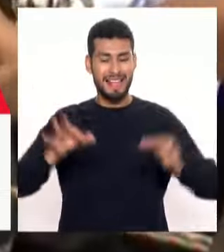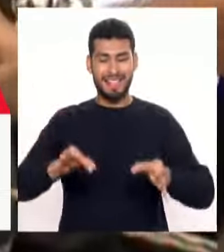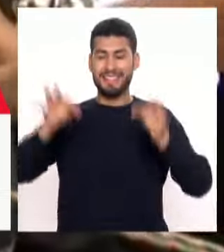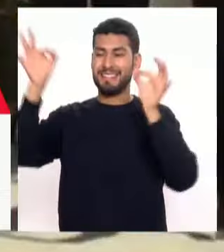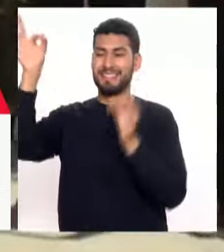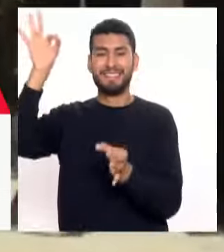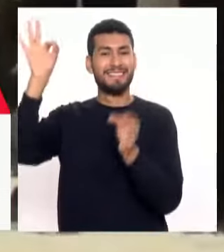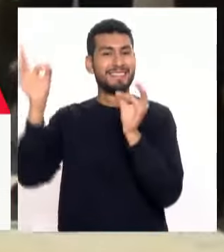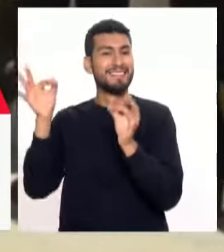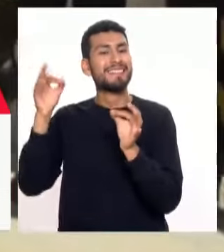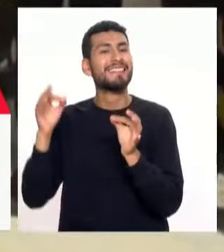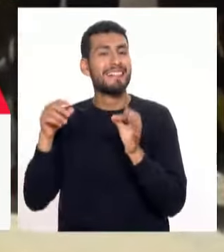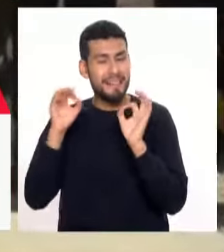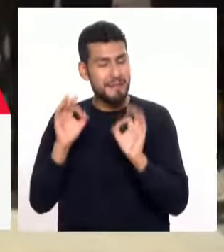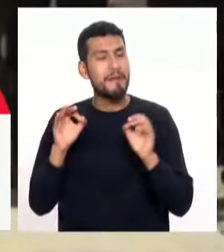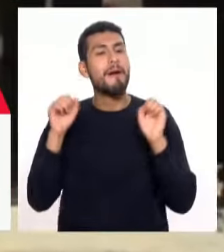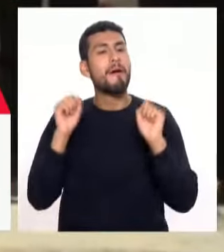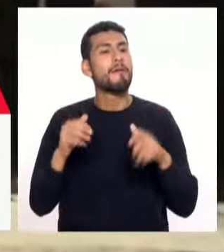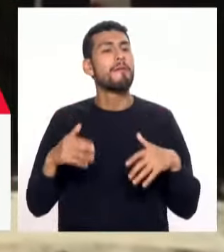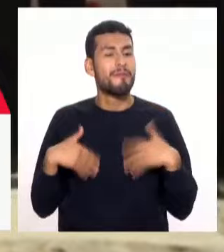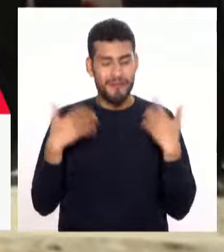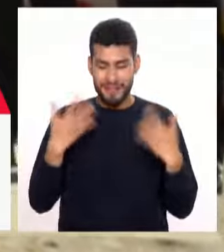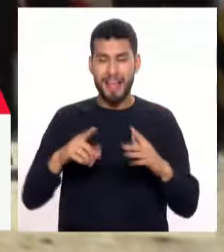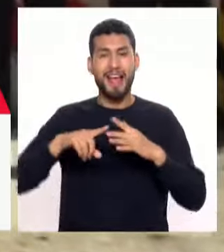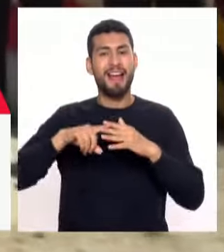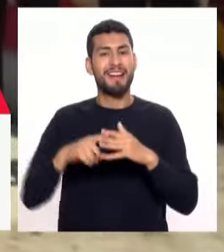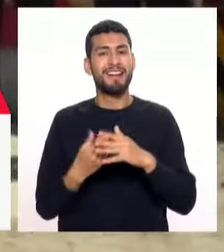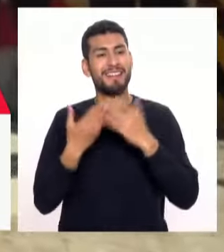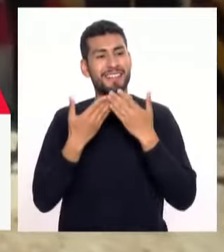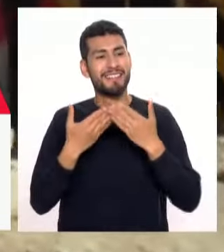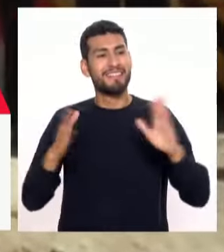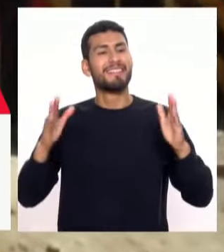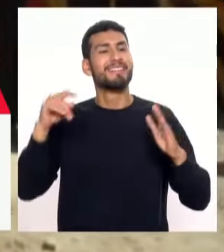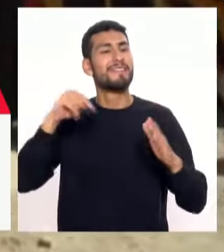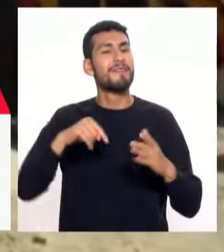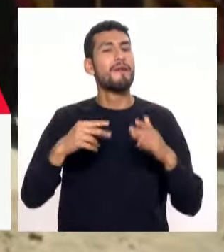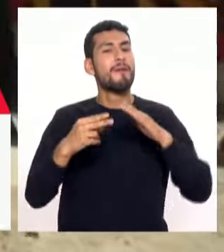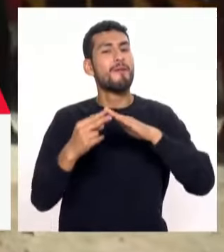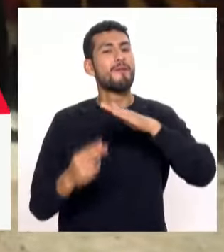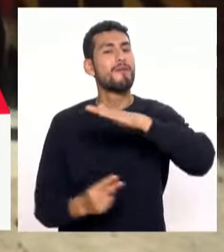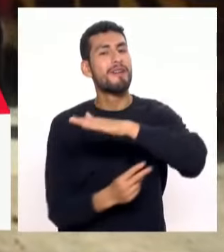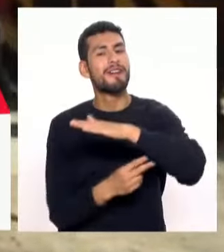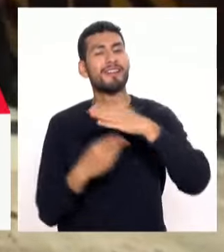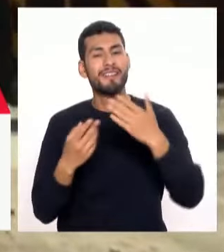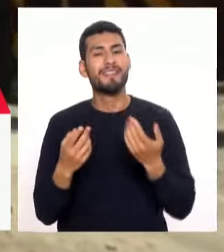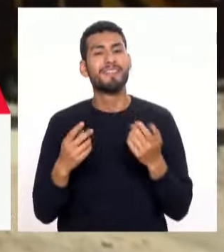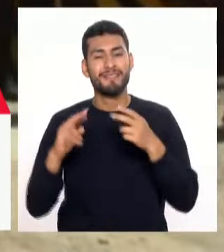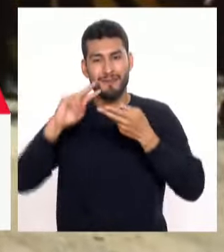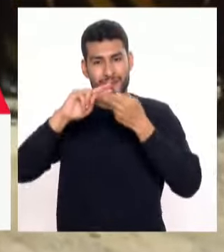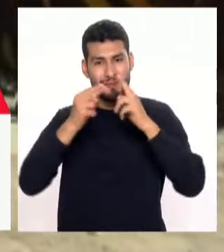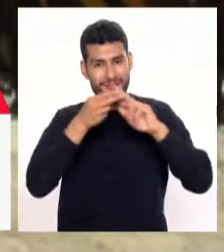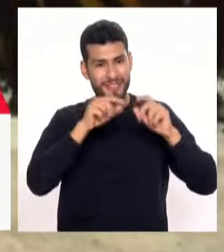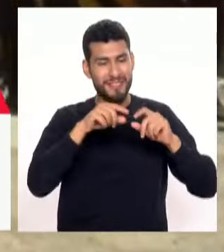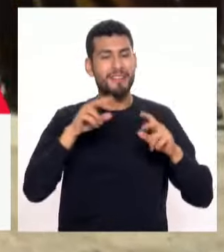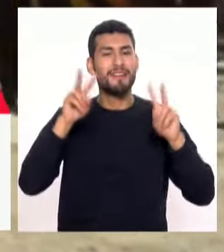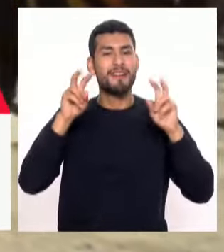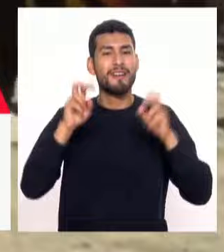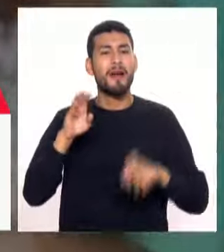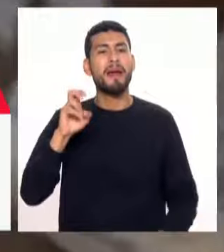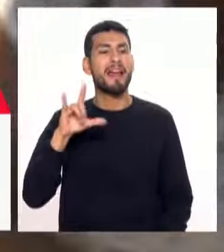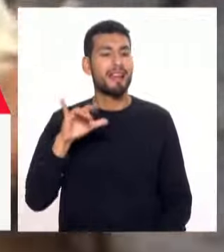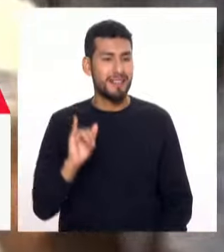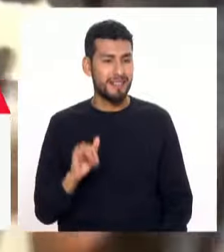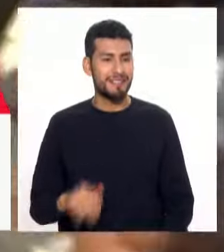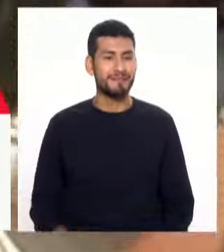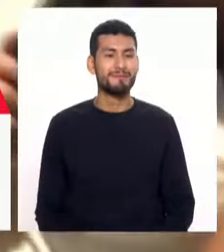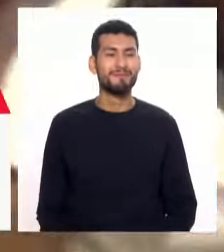esta manera ya queda inaugurado este puente modular tipo Bailey.